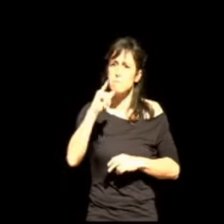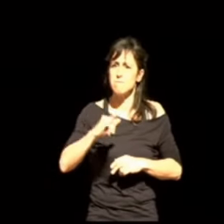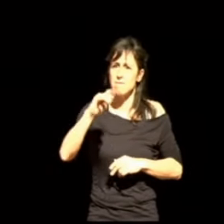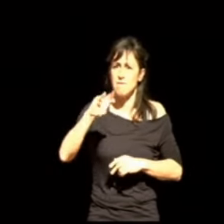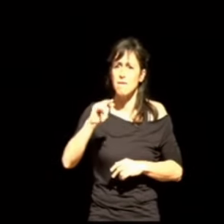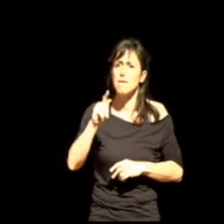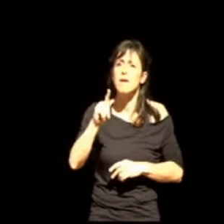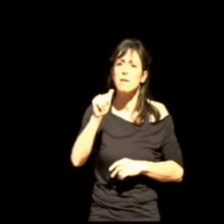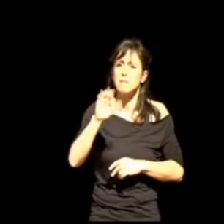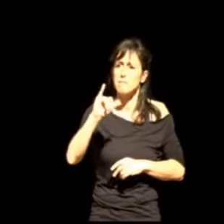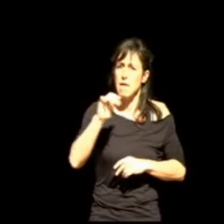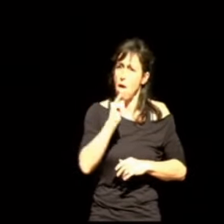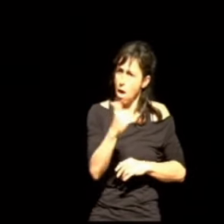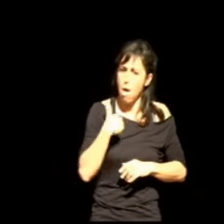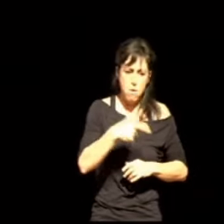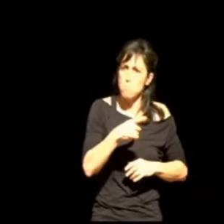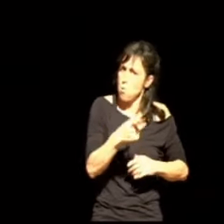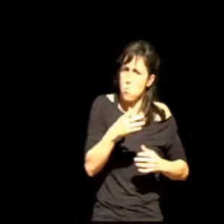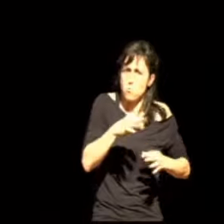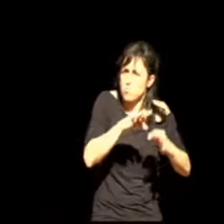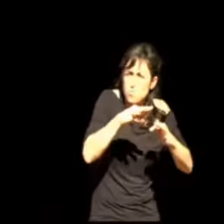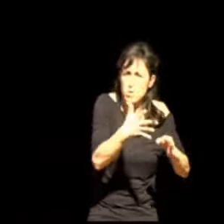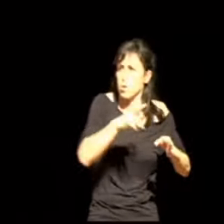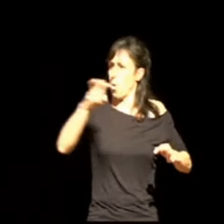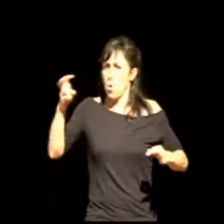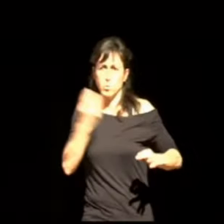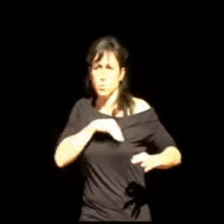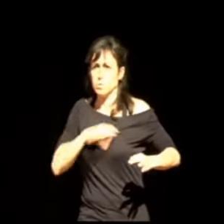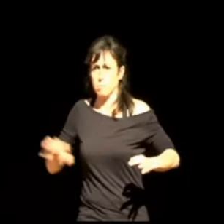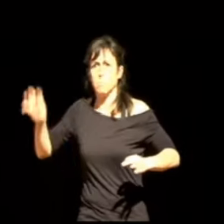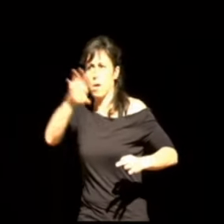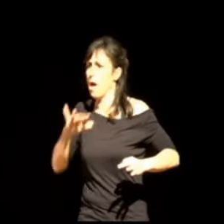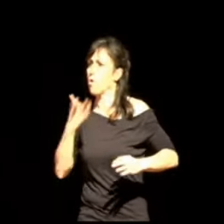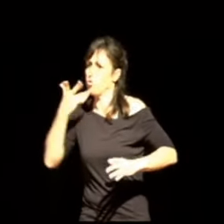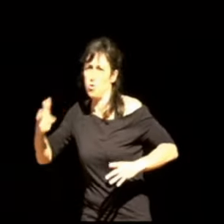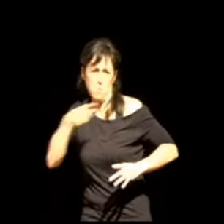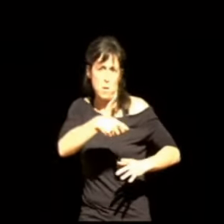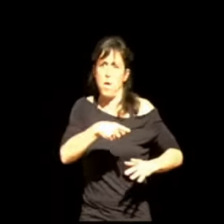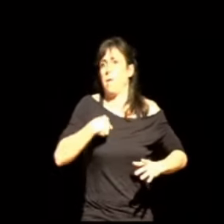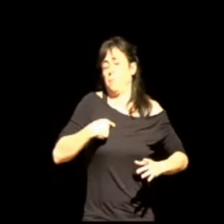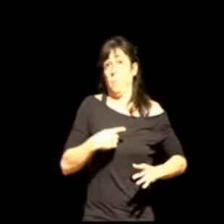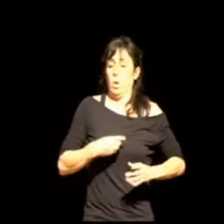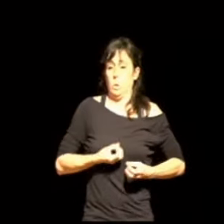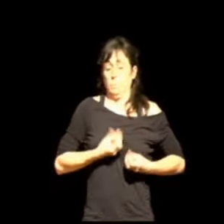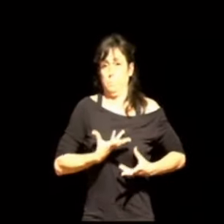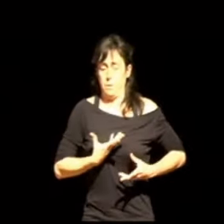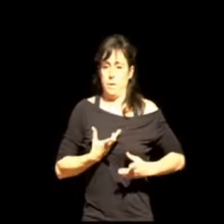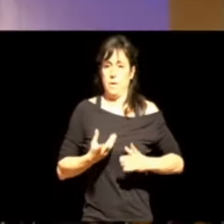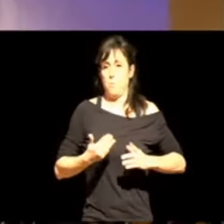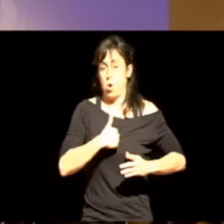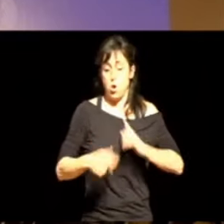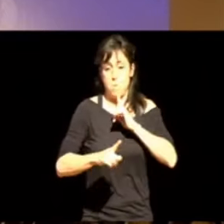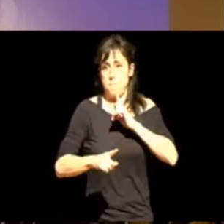que conozco los que hay por el resto del Estado, y no voy a hacer de bilbaína, pero creo que es el mejor que tenemos en todo el Estado. Entonces,